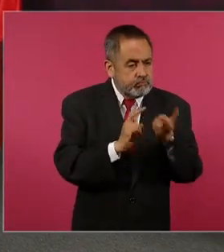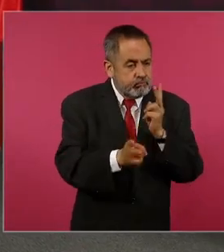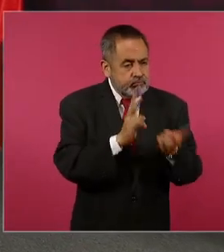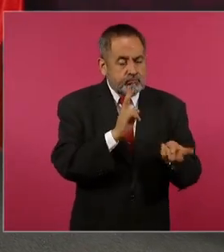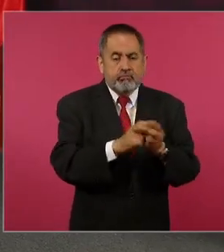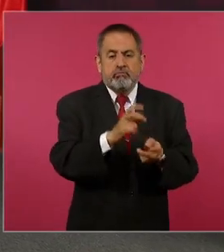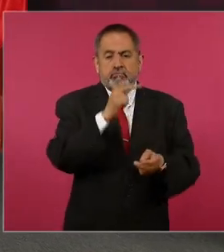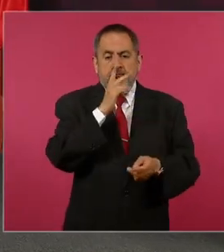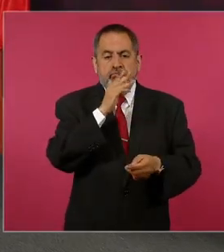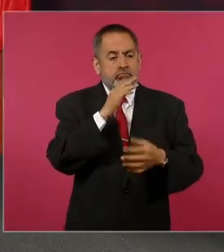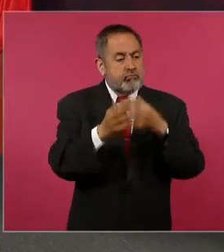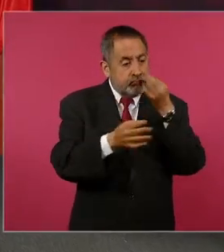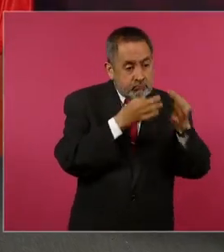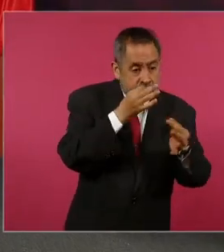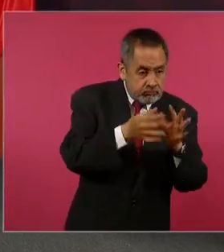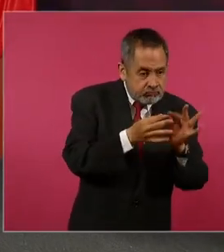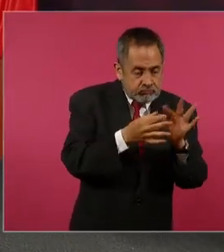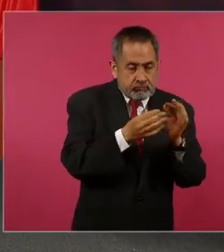los padres